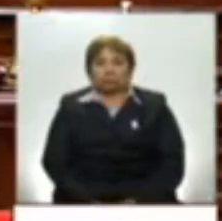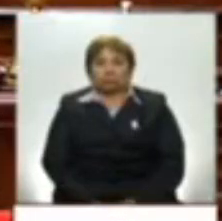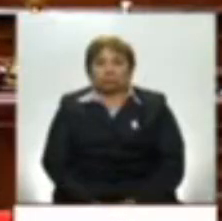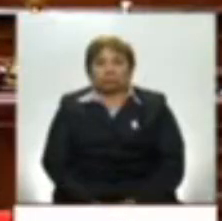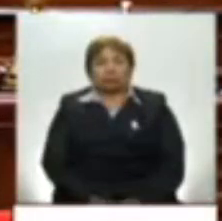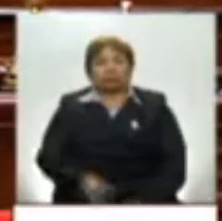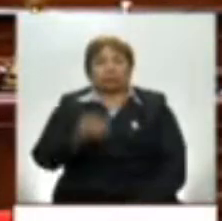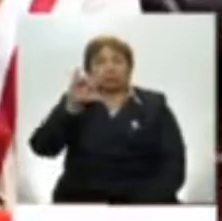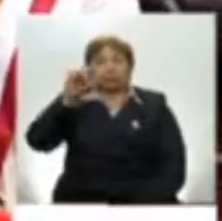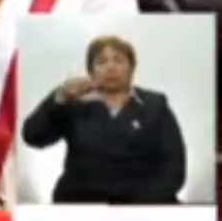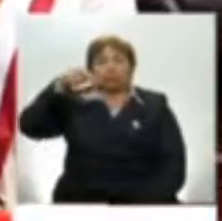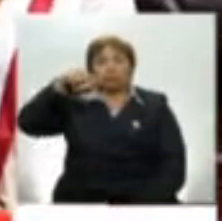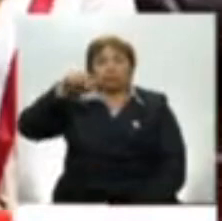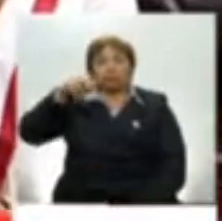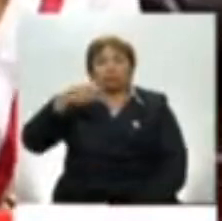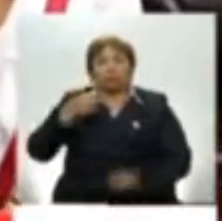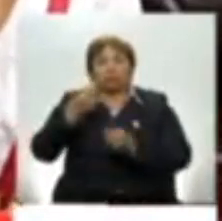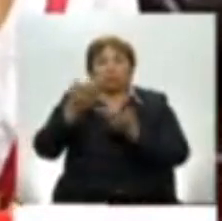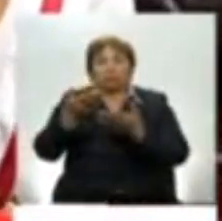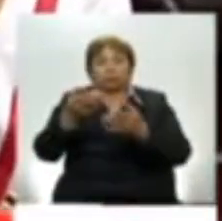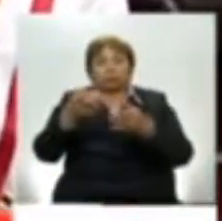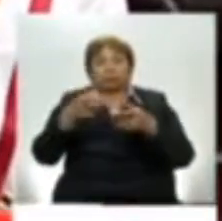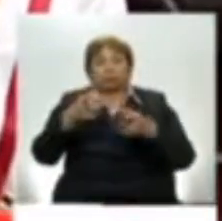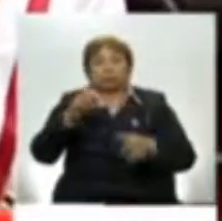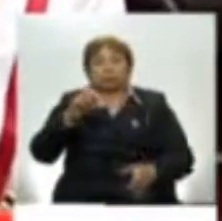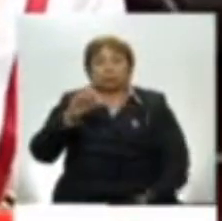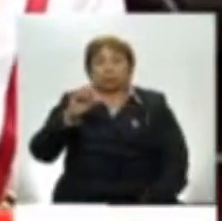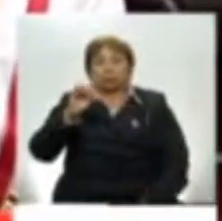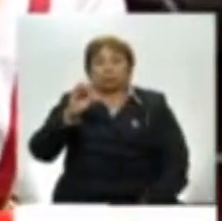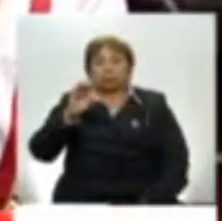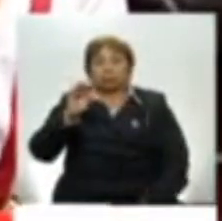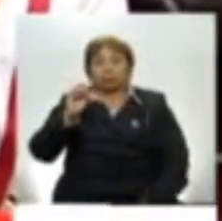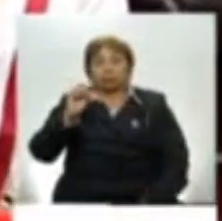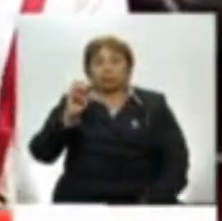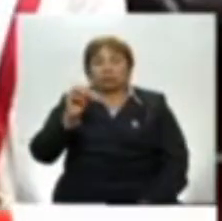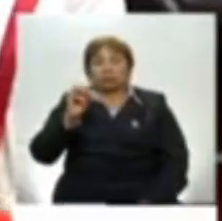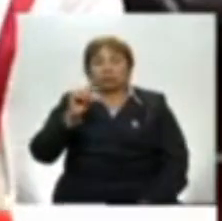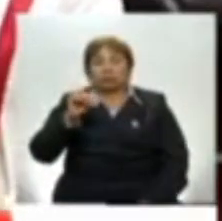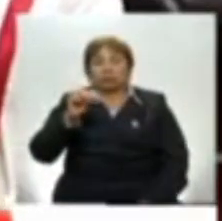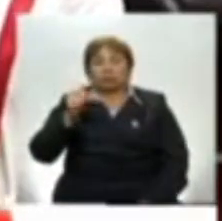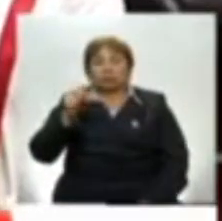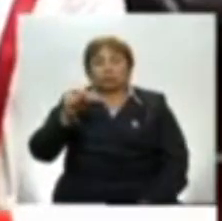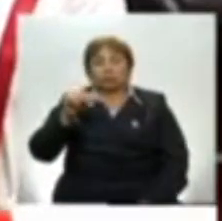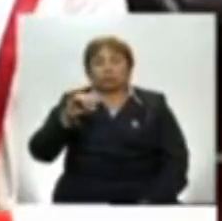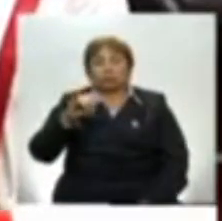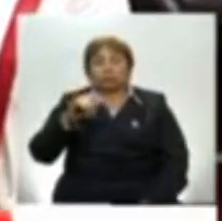Jurado Nacional de Elecciones, credencial otorgada a Wilson Roosevelt Quispe Mamani, DNI